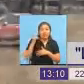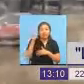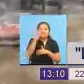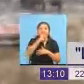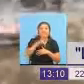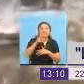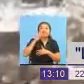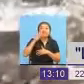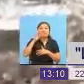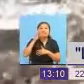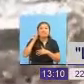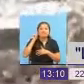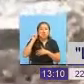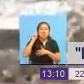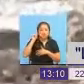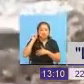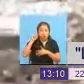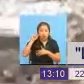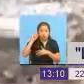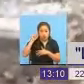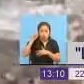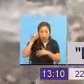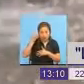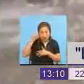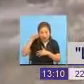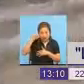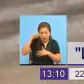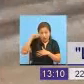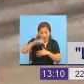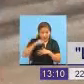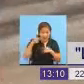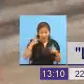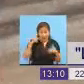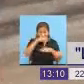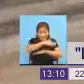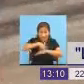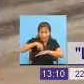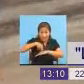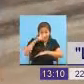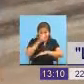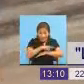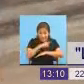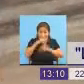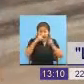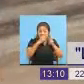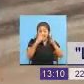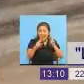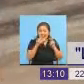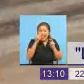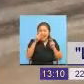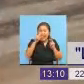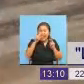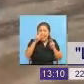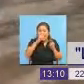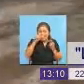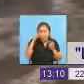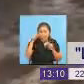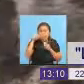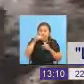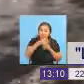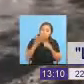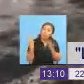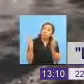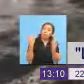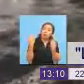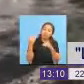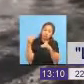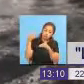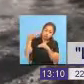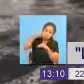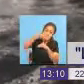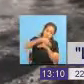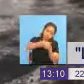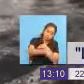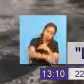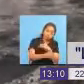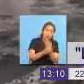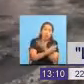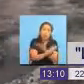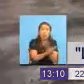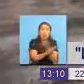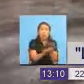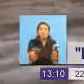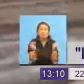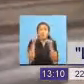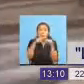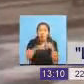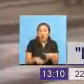puente gorriti verdad es hipólito yrigoyen y puente lavalle también pueden puerto de acceso que vamos a presentar hoy